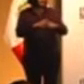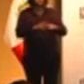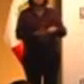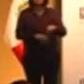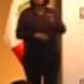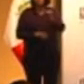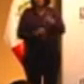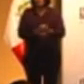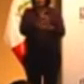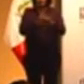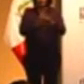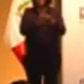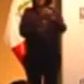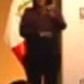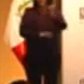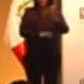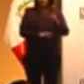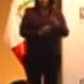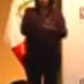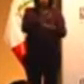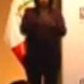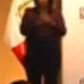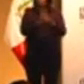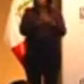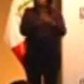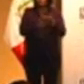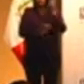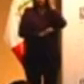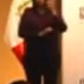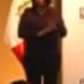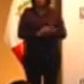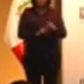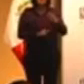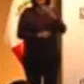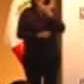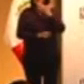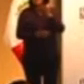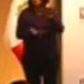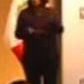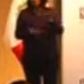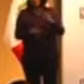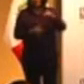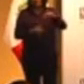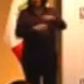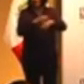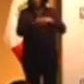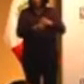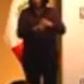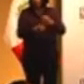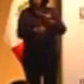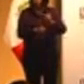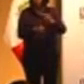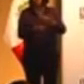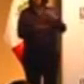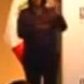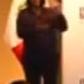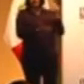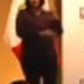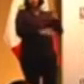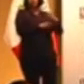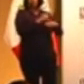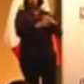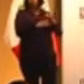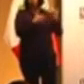app, nuestro aplicativo Miraflores, que no es que se haya creado este año, se había creado ya hacía un par de años